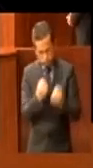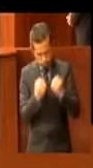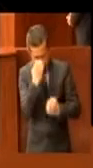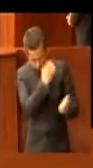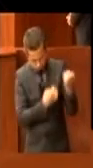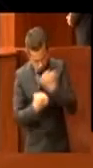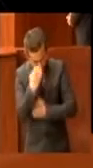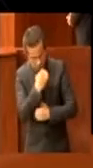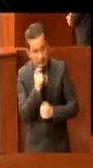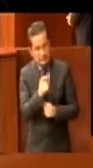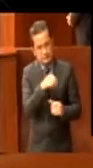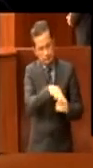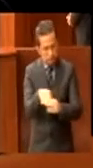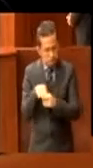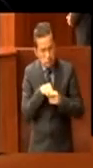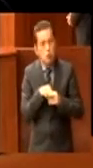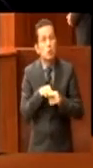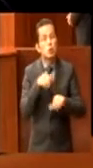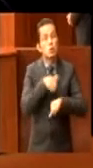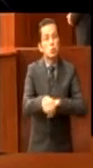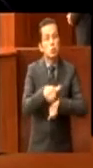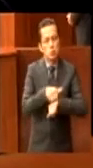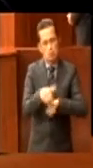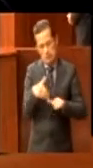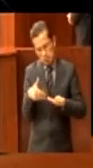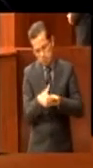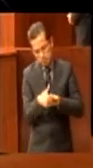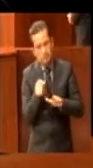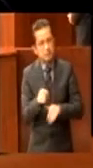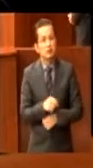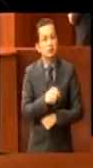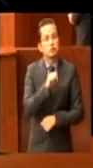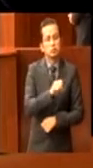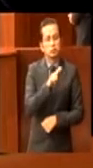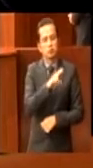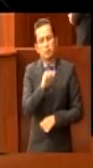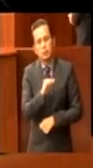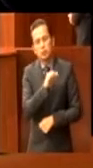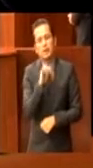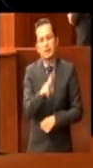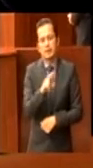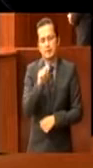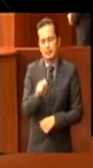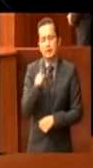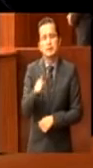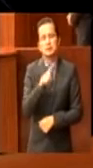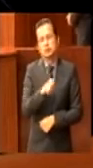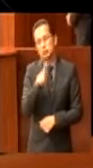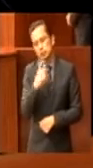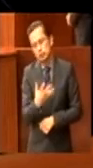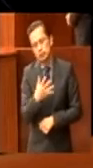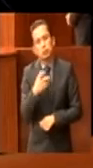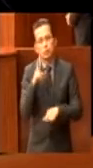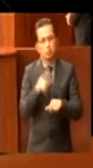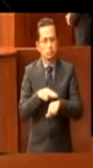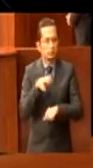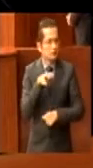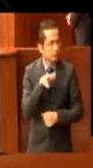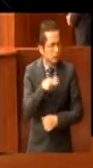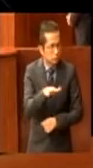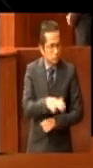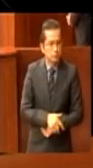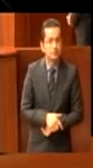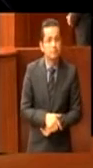electoral identificado con el número de expediente sup jrc 135 diagonal 2018 y mediante el cual